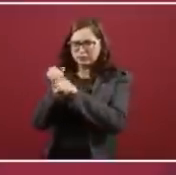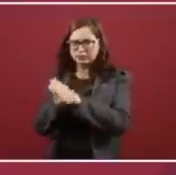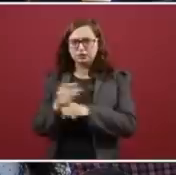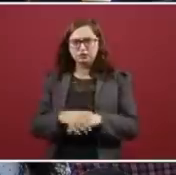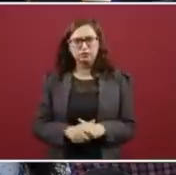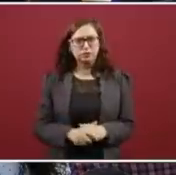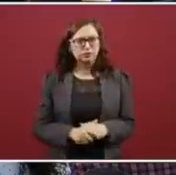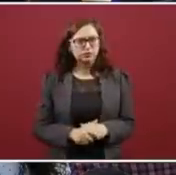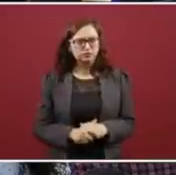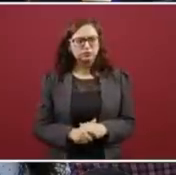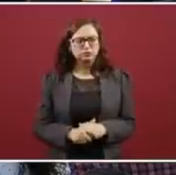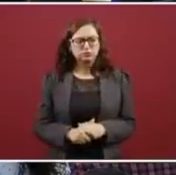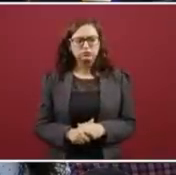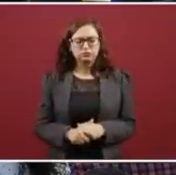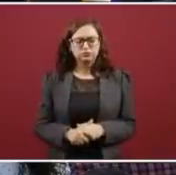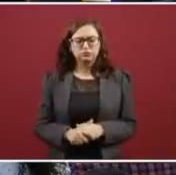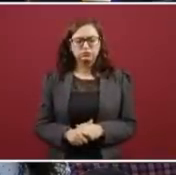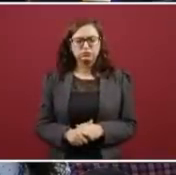y ahora